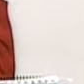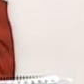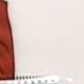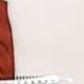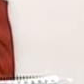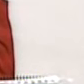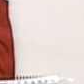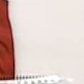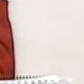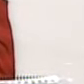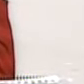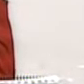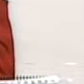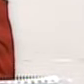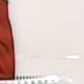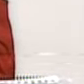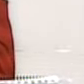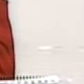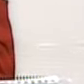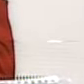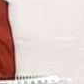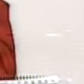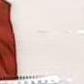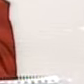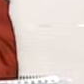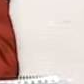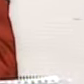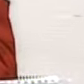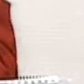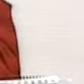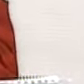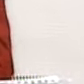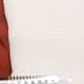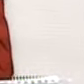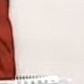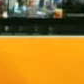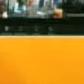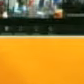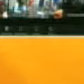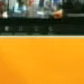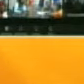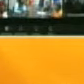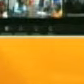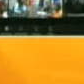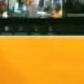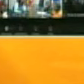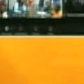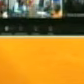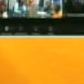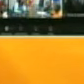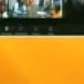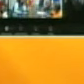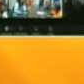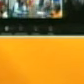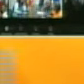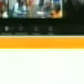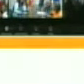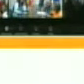del Partido Socialista Unido de Venezuela se ha sumado o ha querido sumarse. ¿Cuántas son? 800, más o